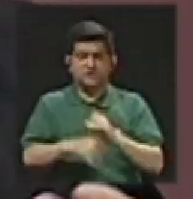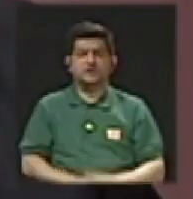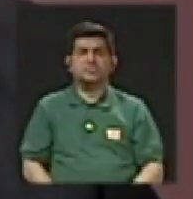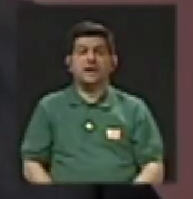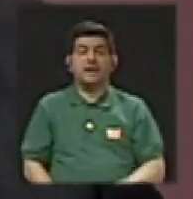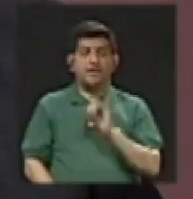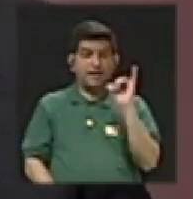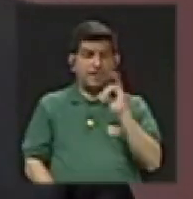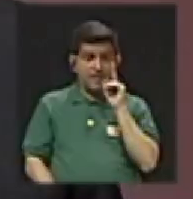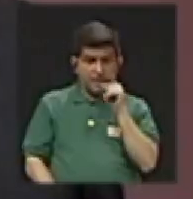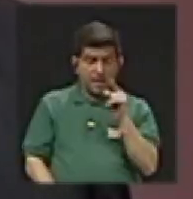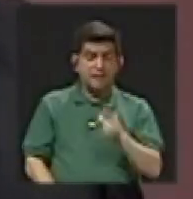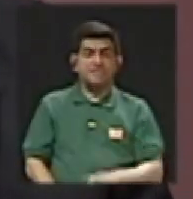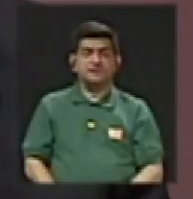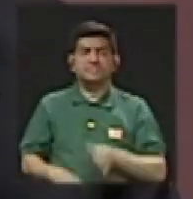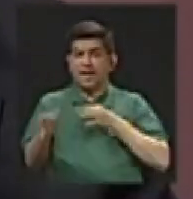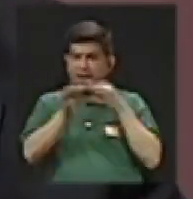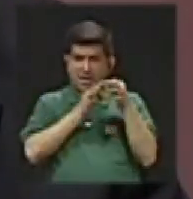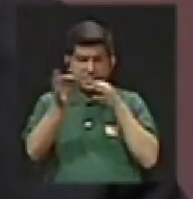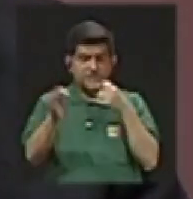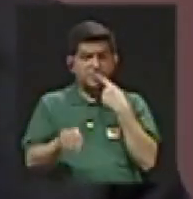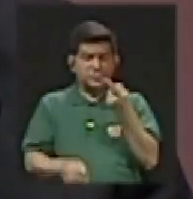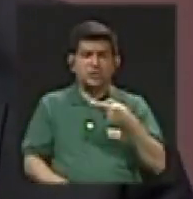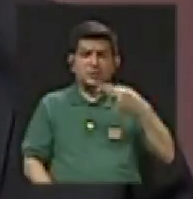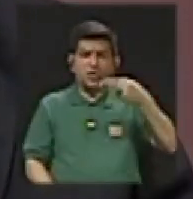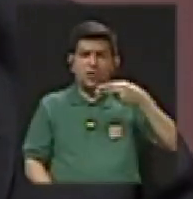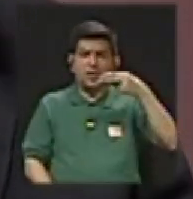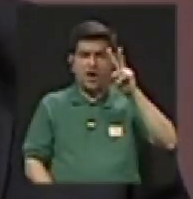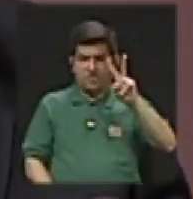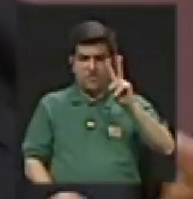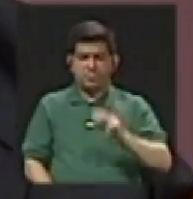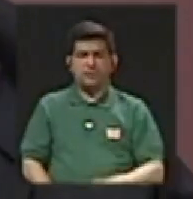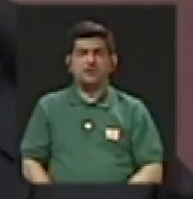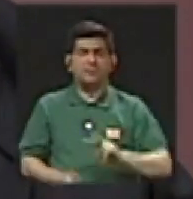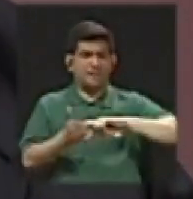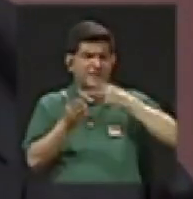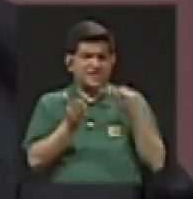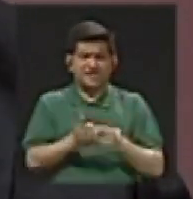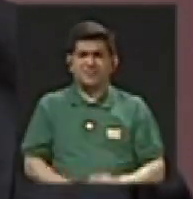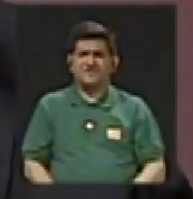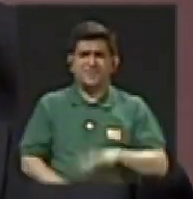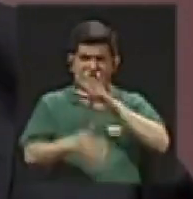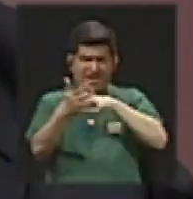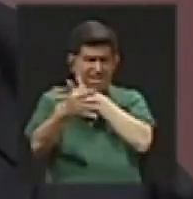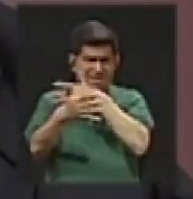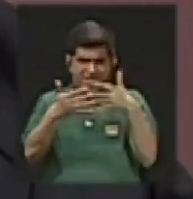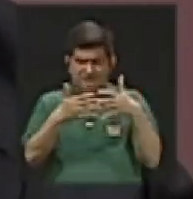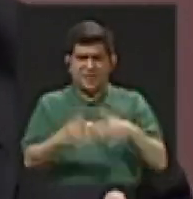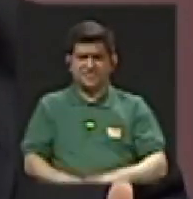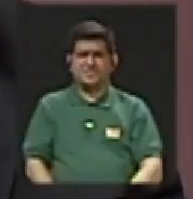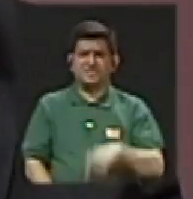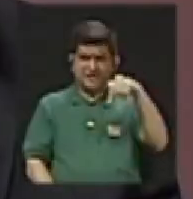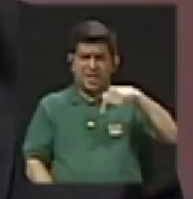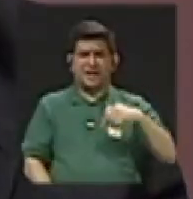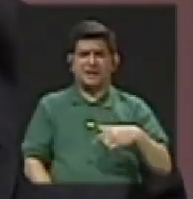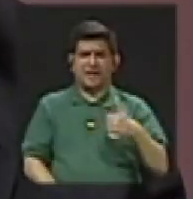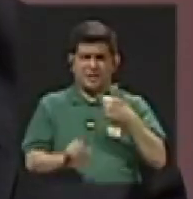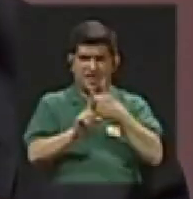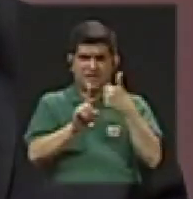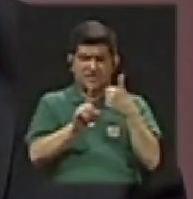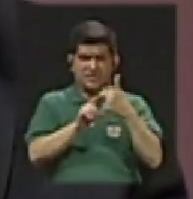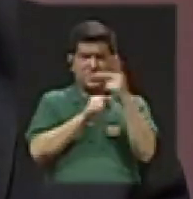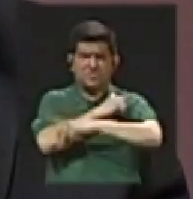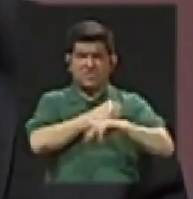la misma explicación que nos ofreció Henry acerca de qué es una matriz insumo-producto doméstica aplica también para